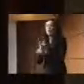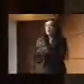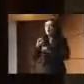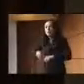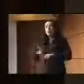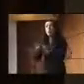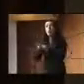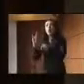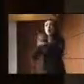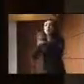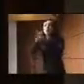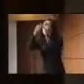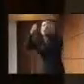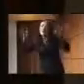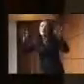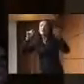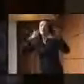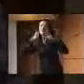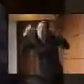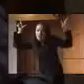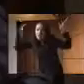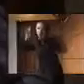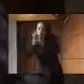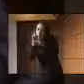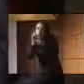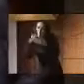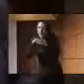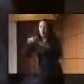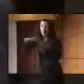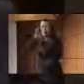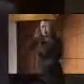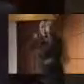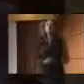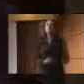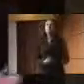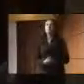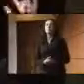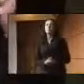y lenguaje en el contexto de las personas con discapacidad.